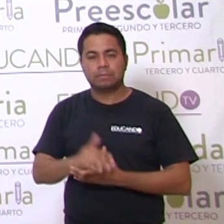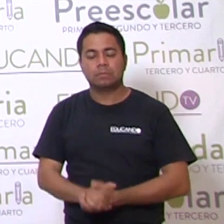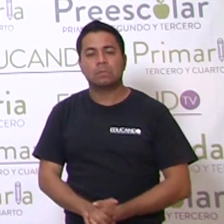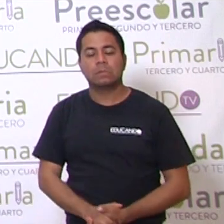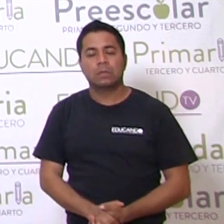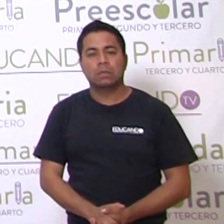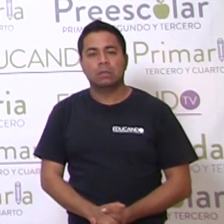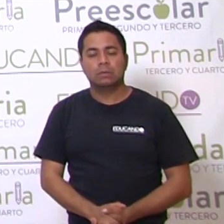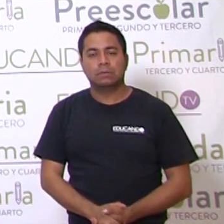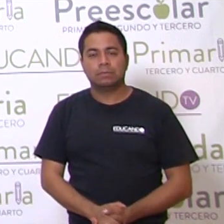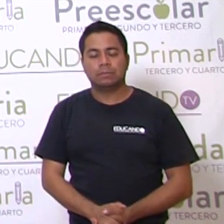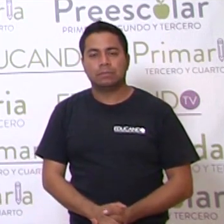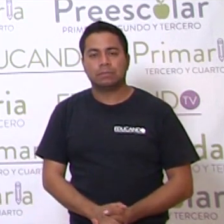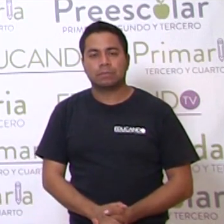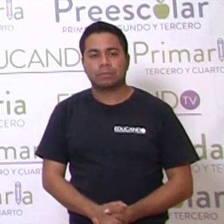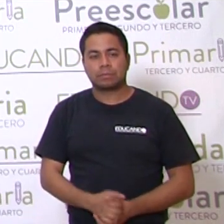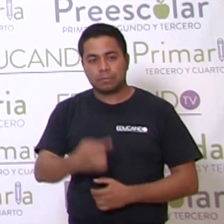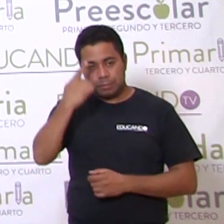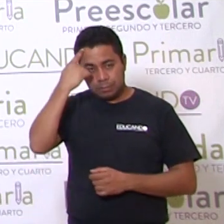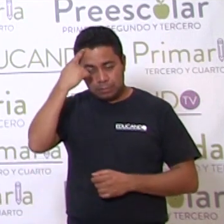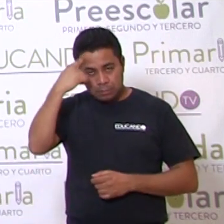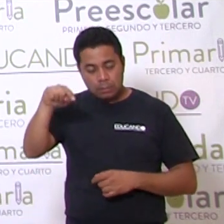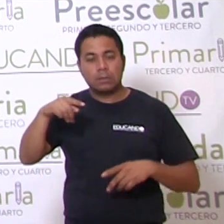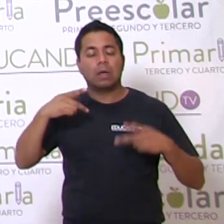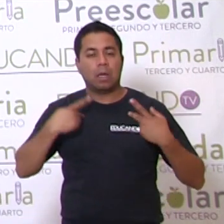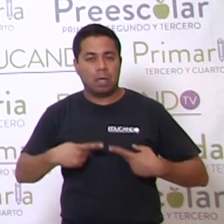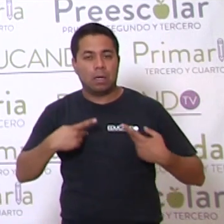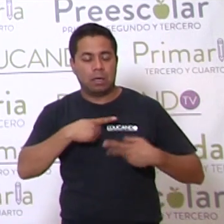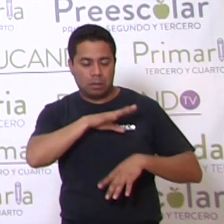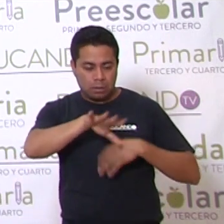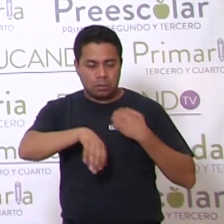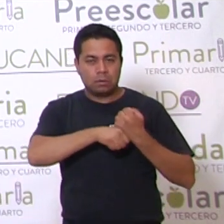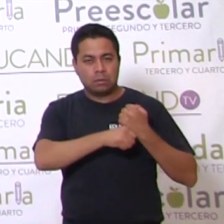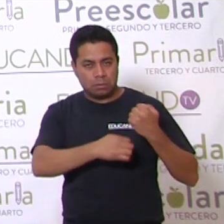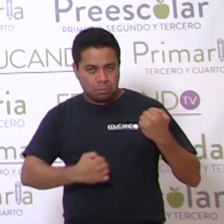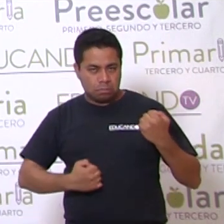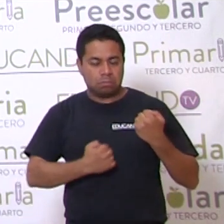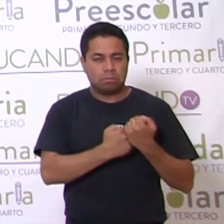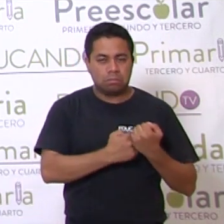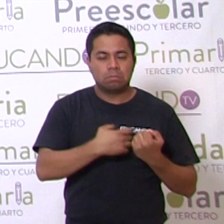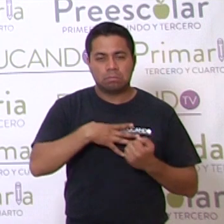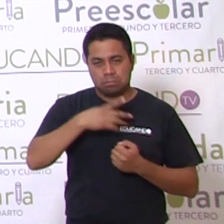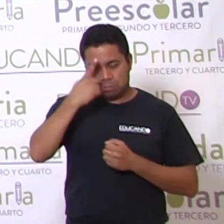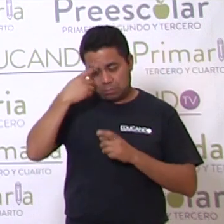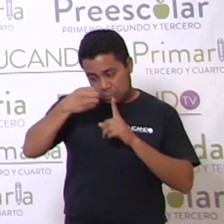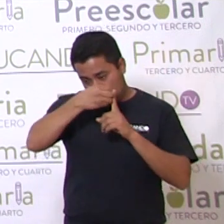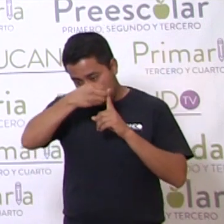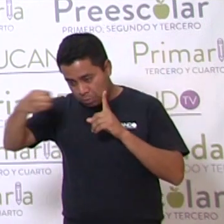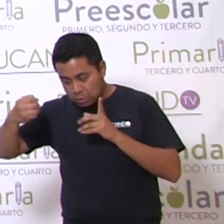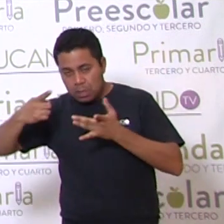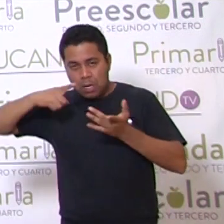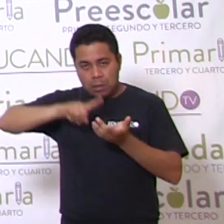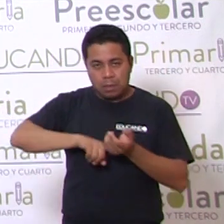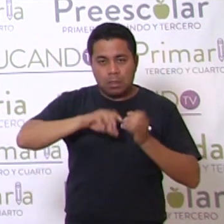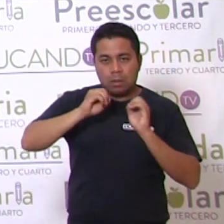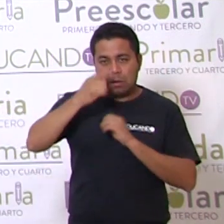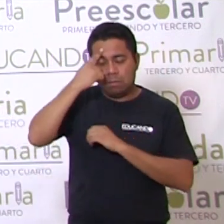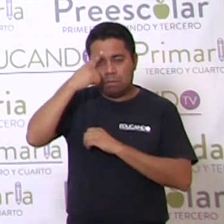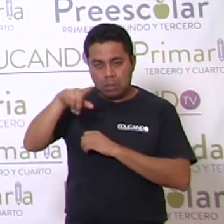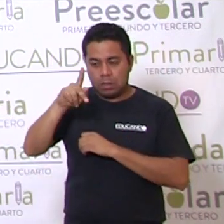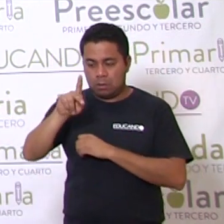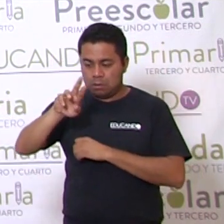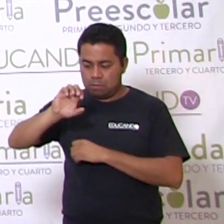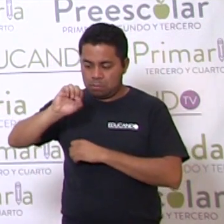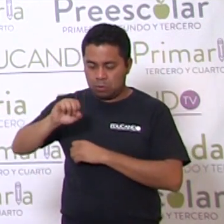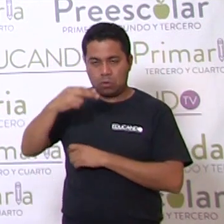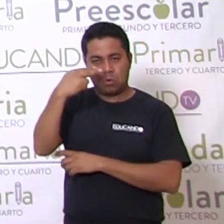Está complementando al sustantivo que tiene nuestra oración o al pronombre,